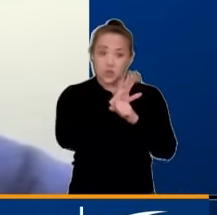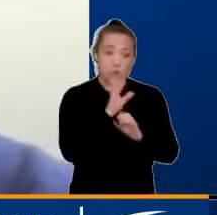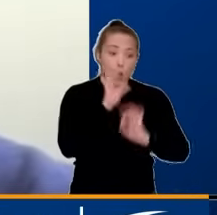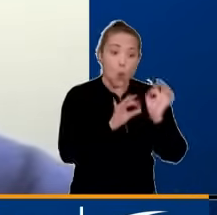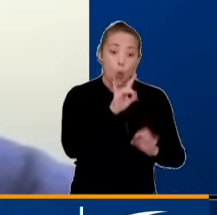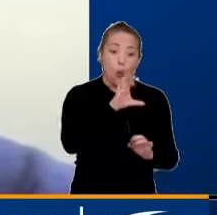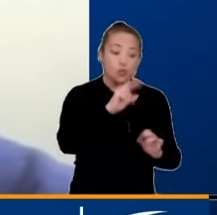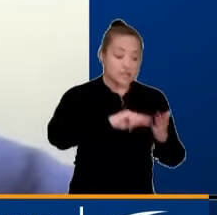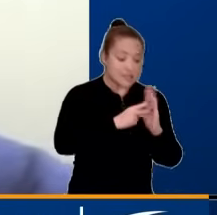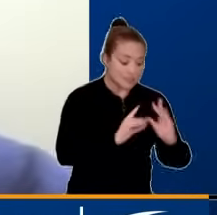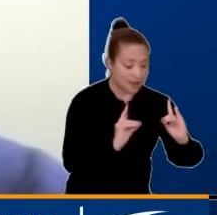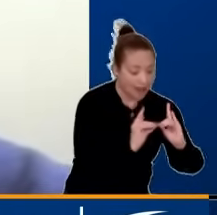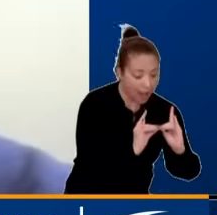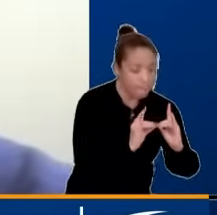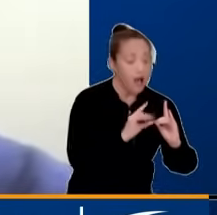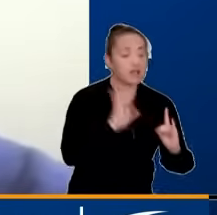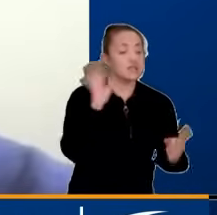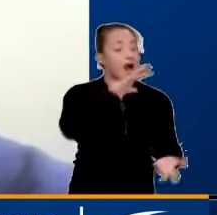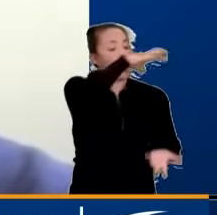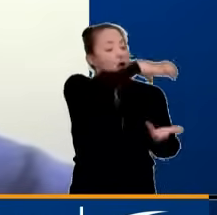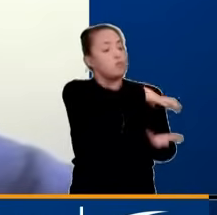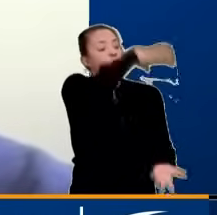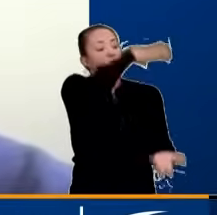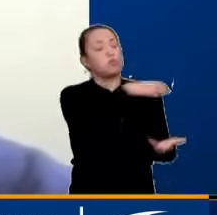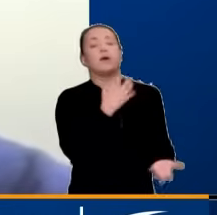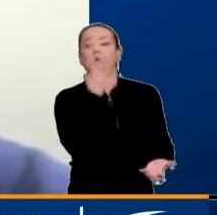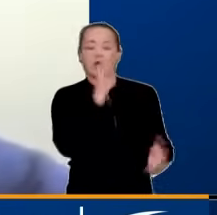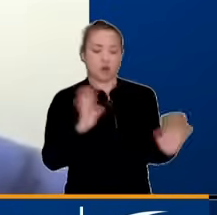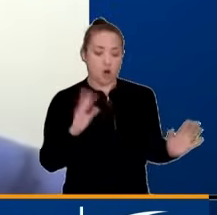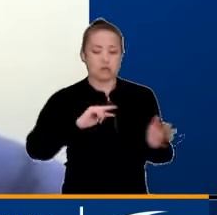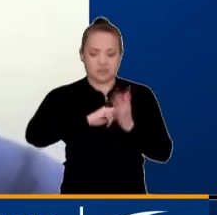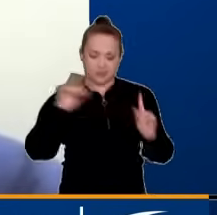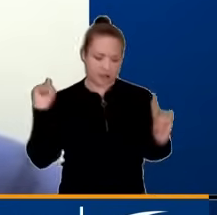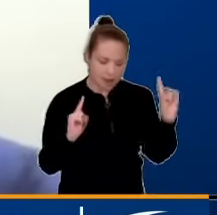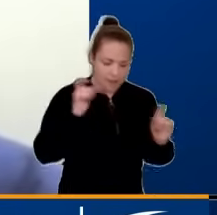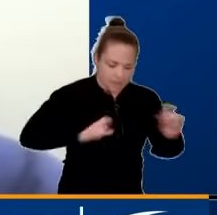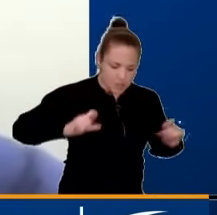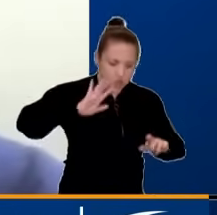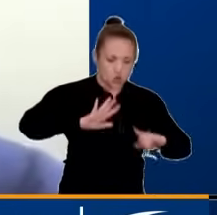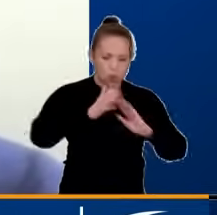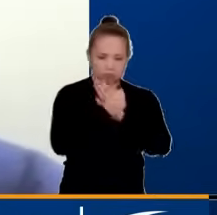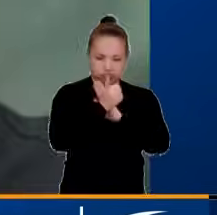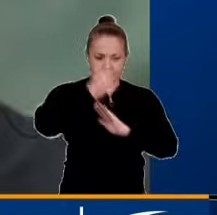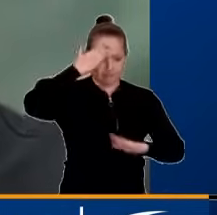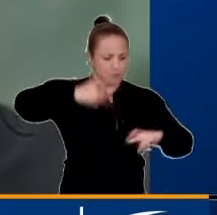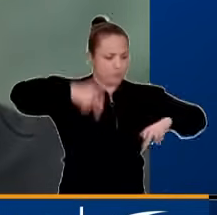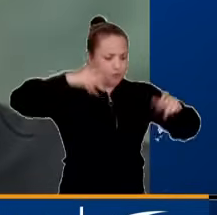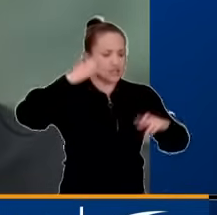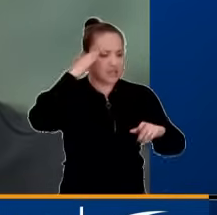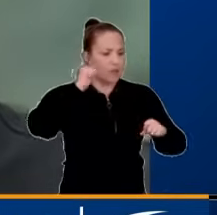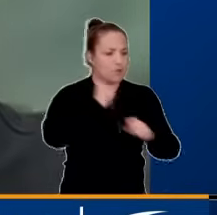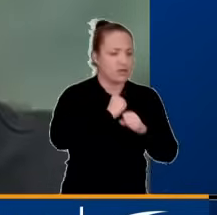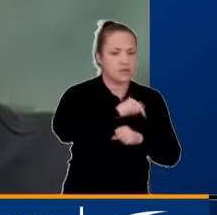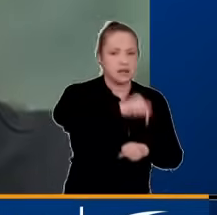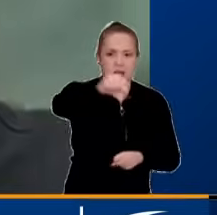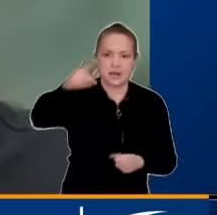cama ni es un ventilador. El cuidado intensivo es un personal idóneo que puede hacer su labor en cualquier parte. Nosotros